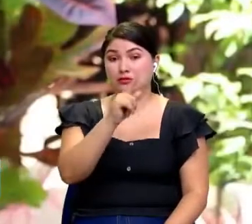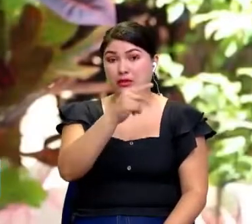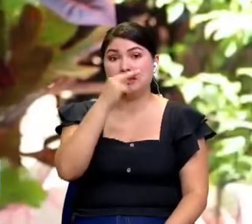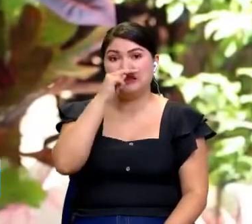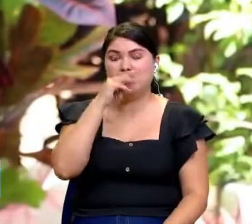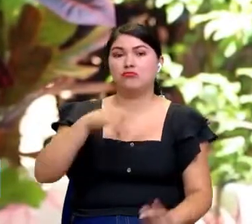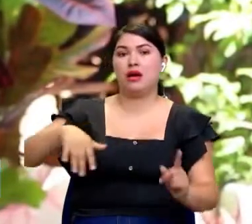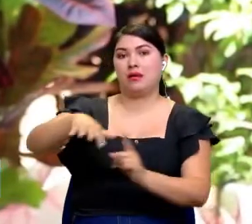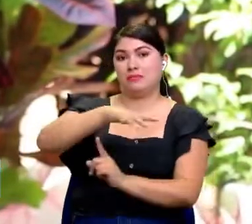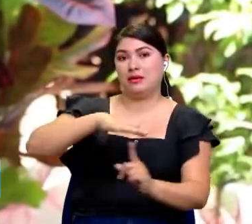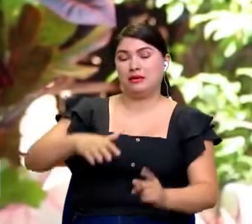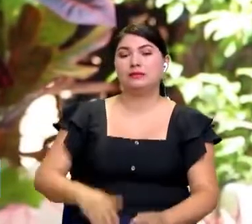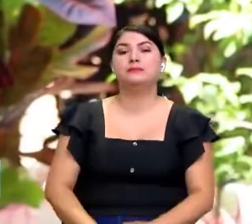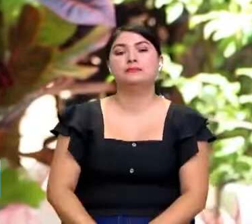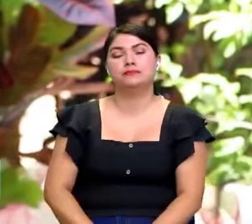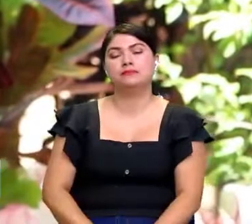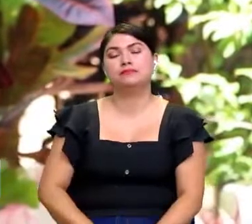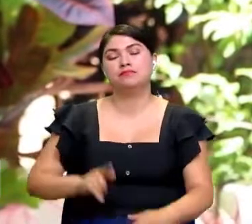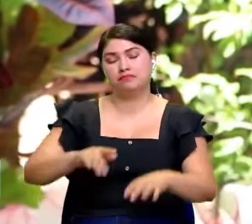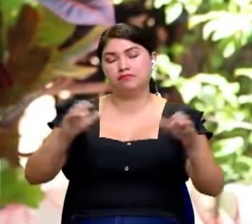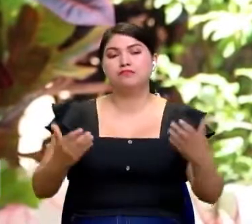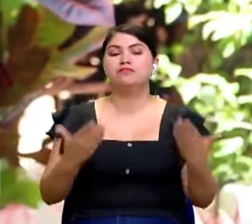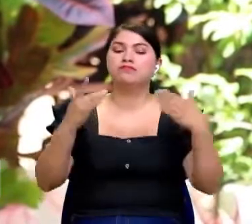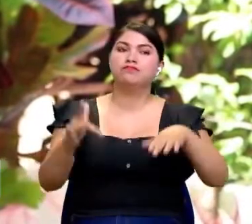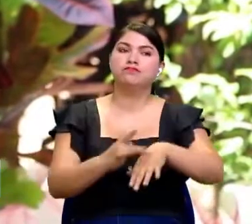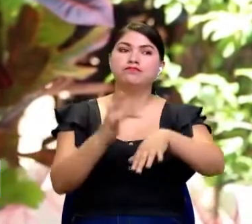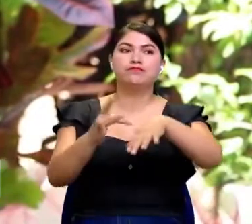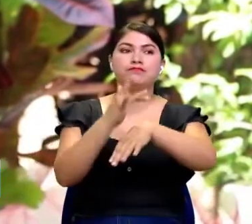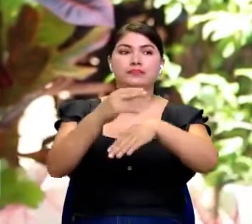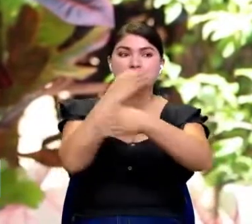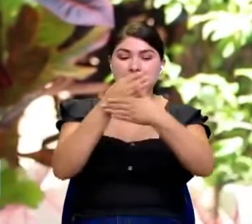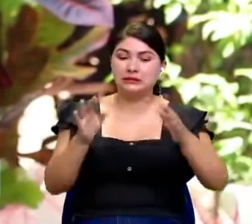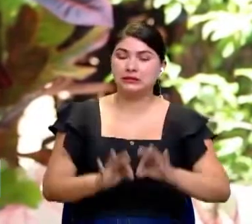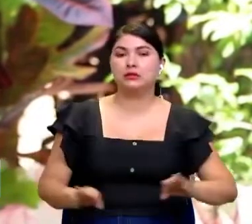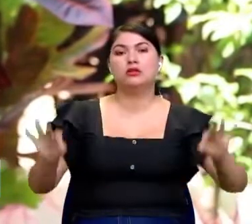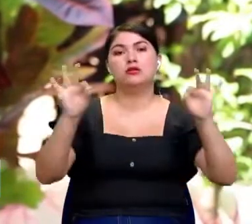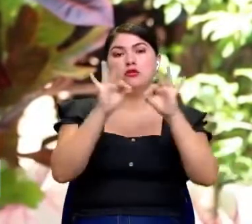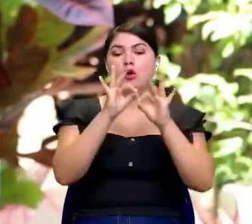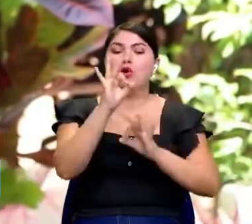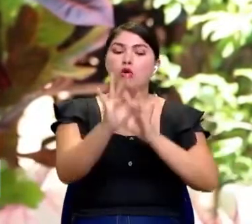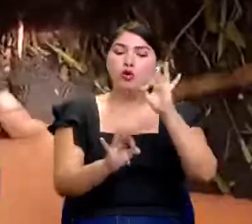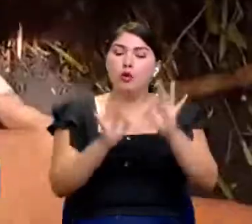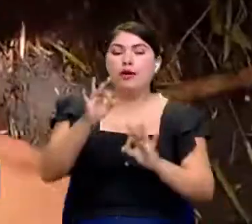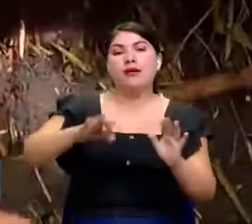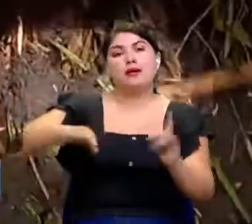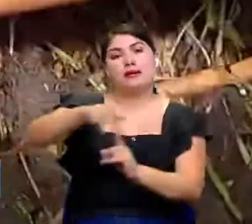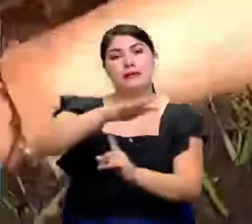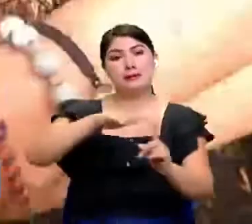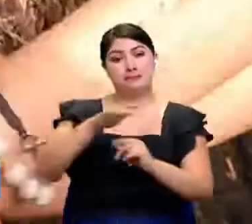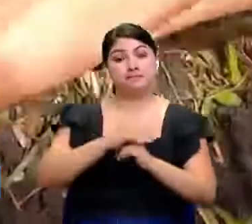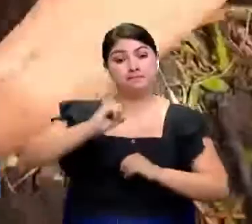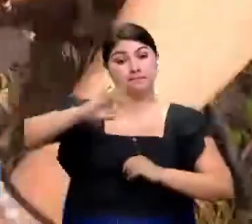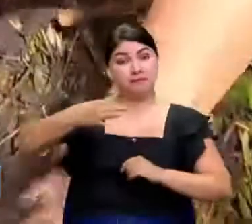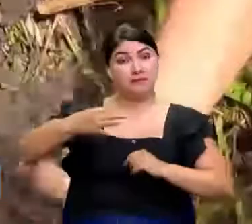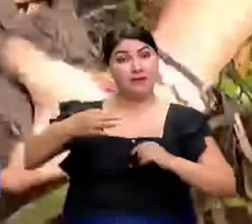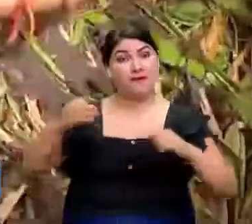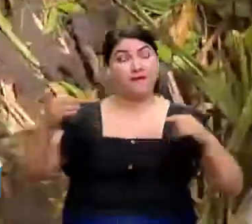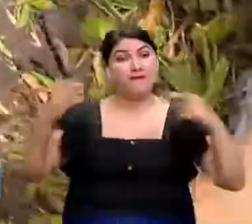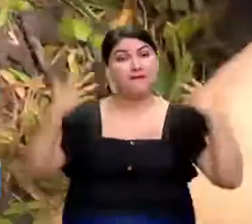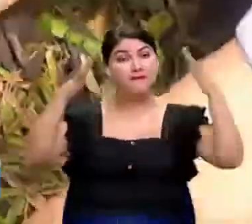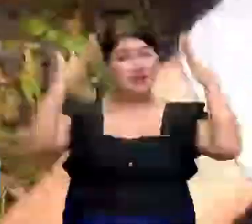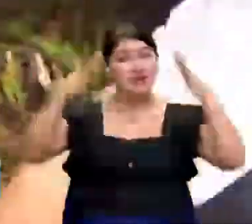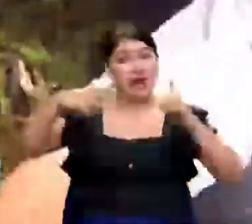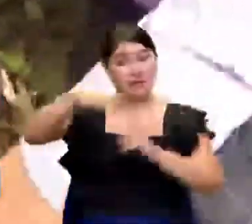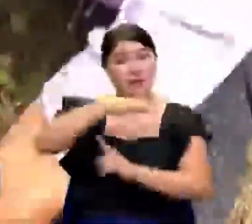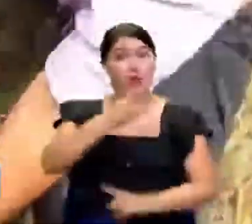ambientalista y esa actividad pues va a permitir sensibilizar en los niños la importancia de cuidar el medio ambiente el tercer festival ambiental de